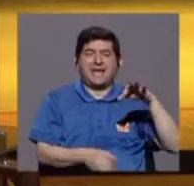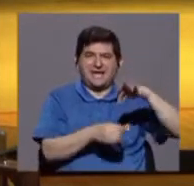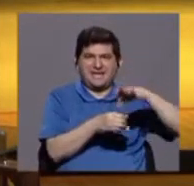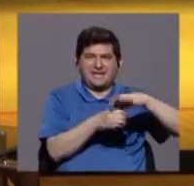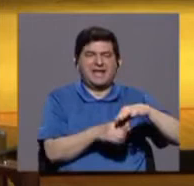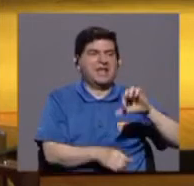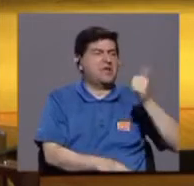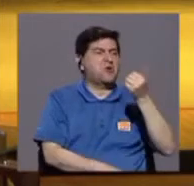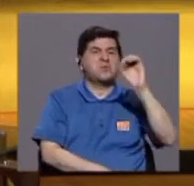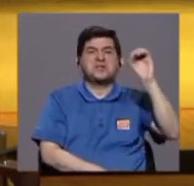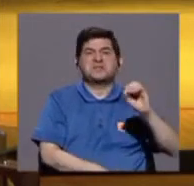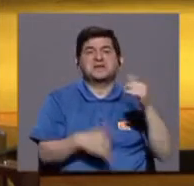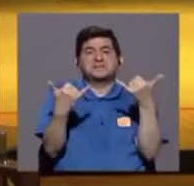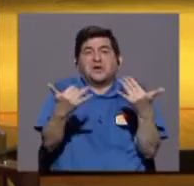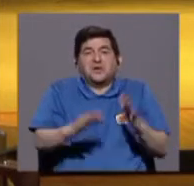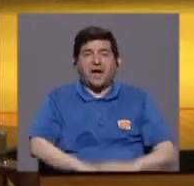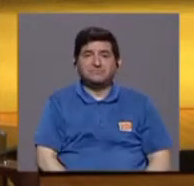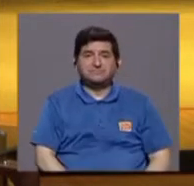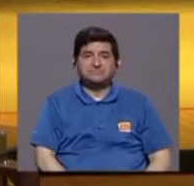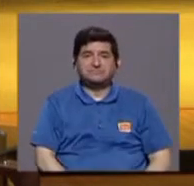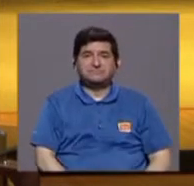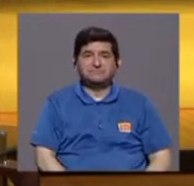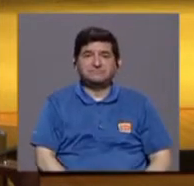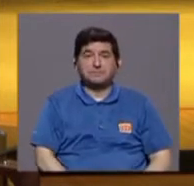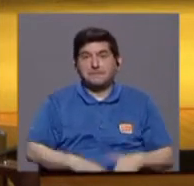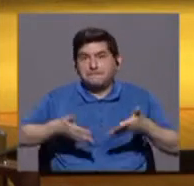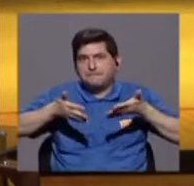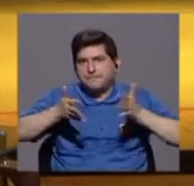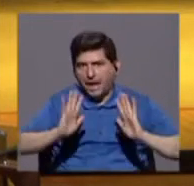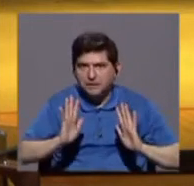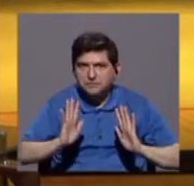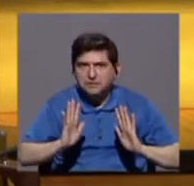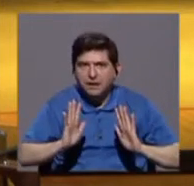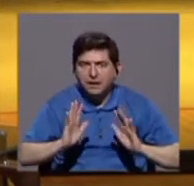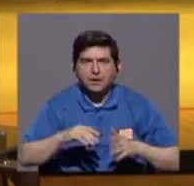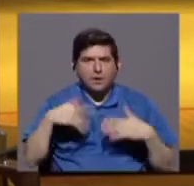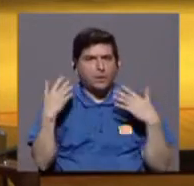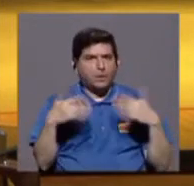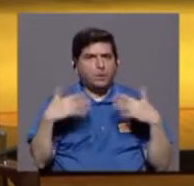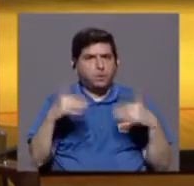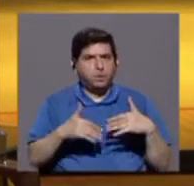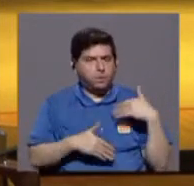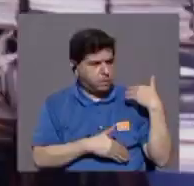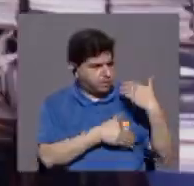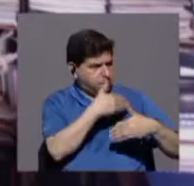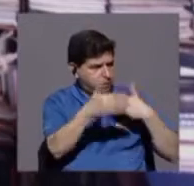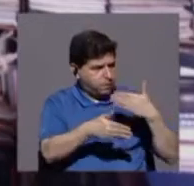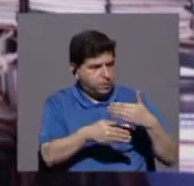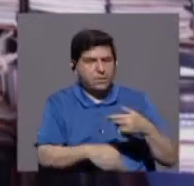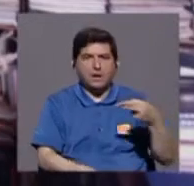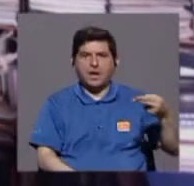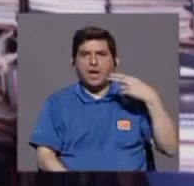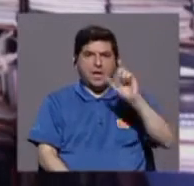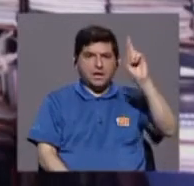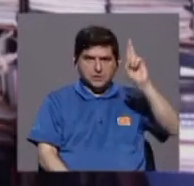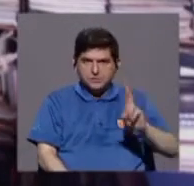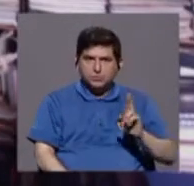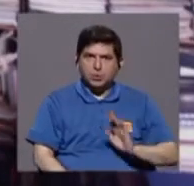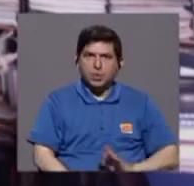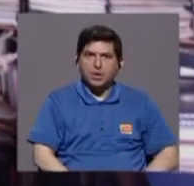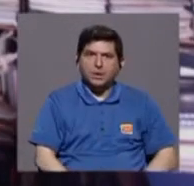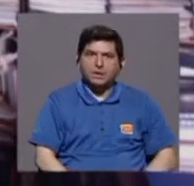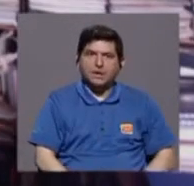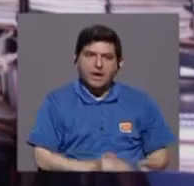como el 10%, ¿verdad? Mientras que hubo todo un larguísimo periodo de la historia de Costa Rica